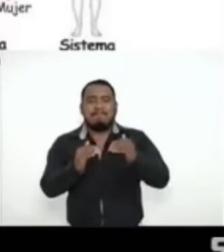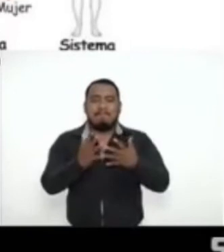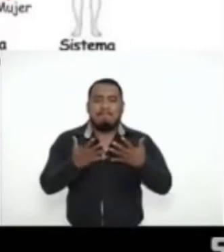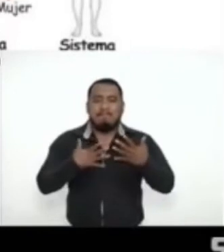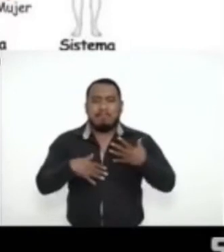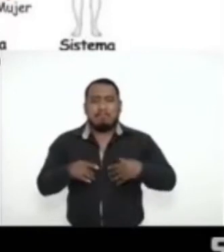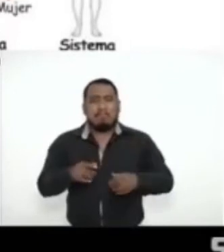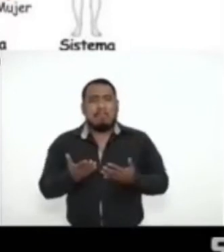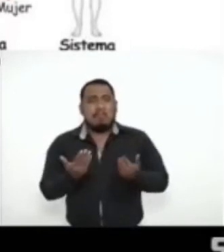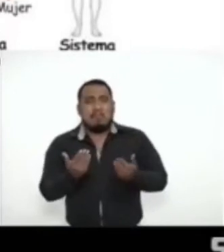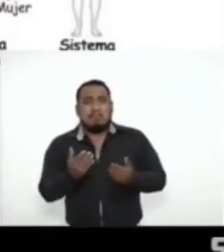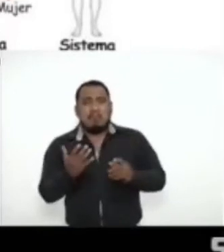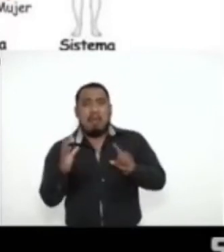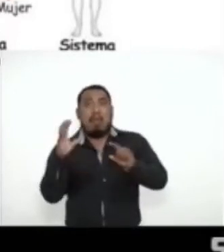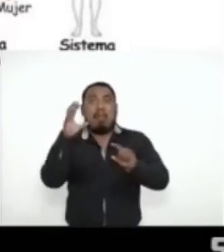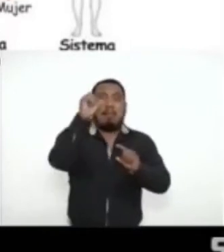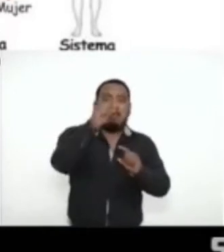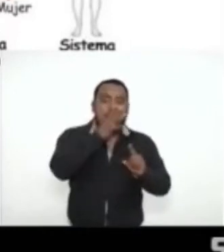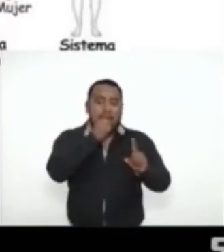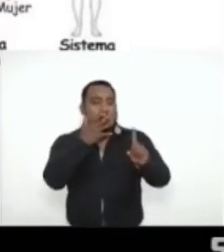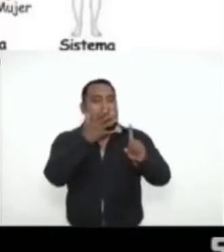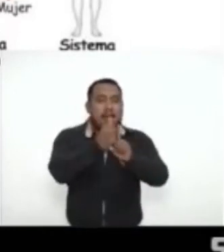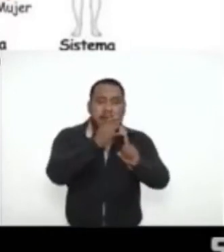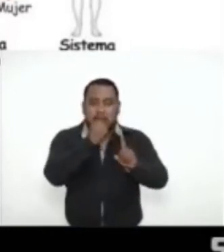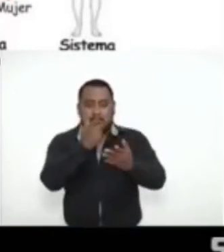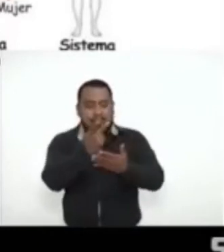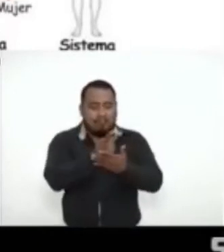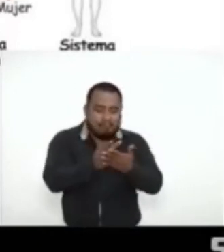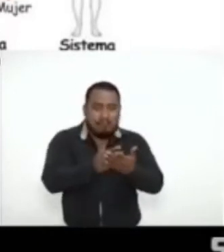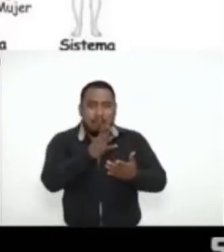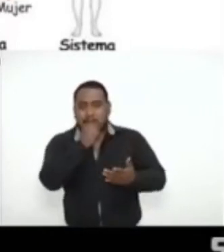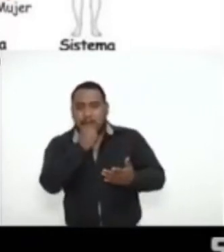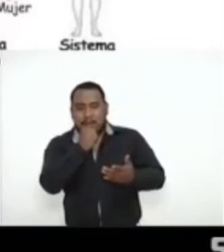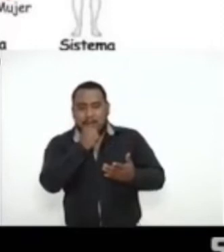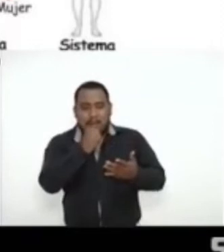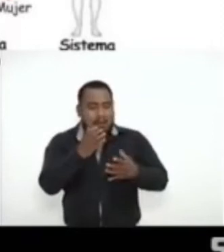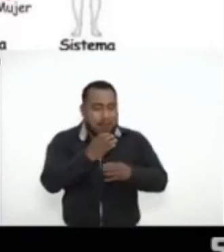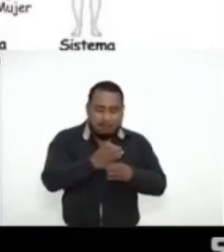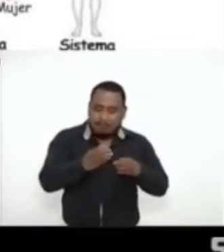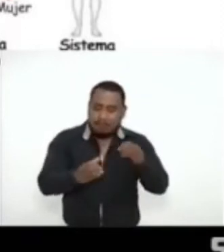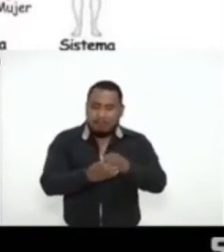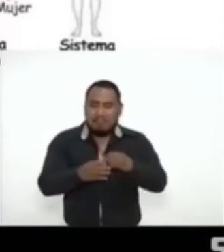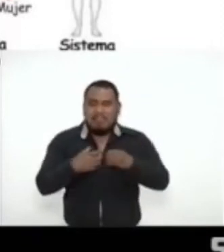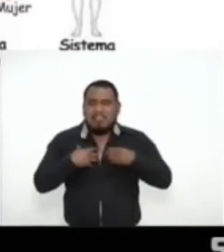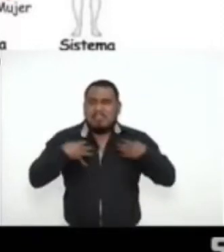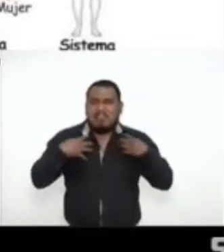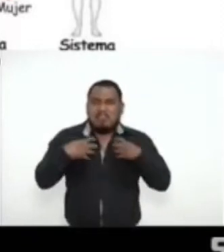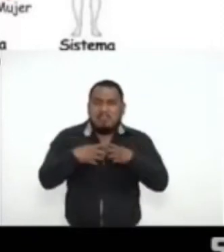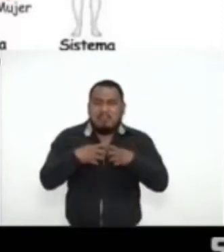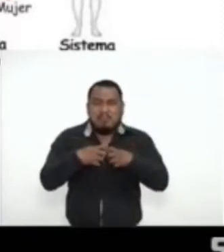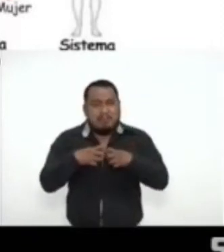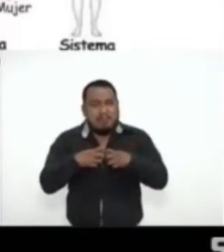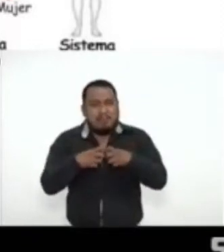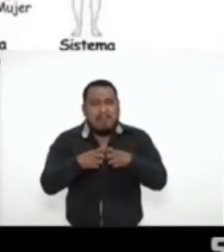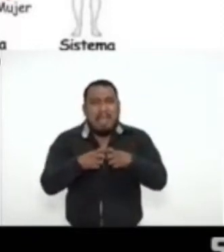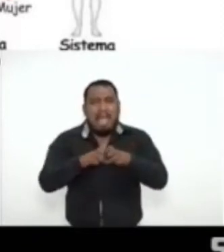siento que no alcanzo a llegar a la meta, que no voy a terminar con el programa, que no voy a alcanzar a hacer las cosas y estoy tensa. Cuando